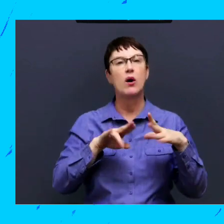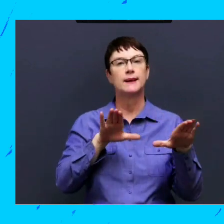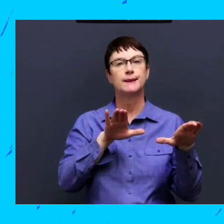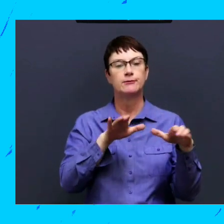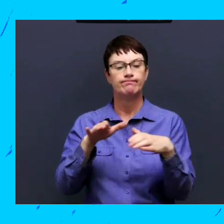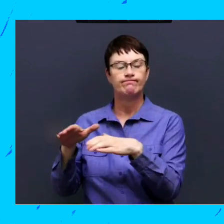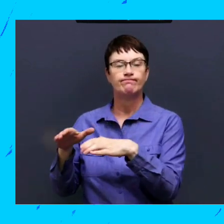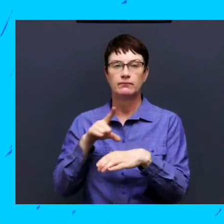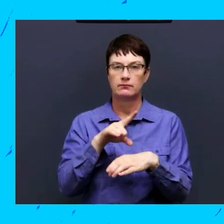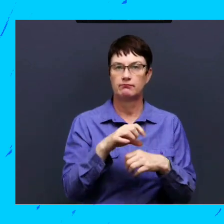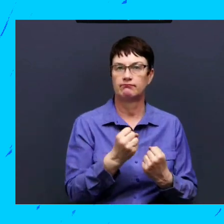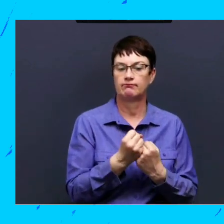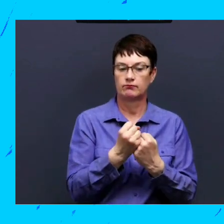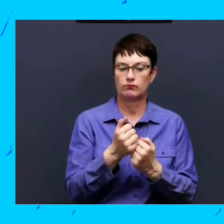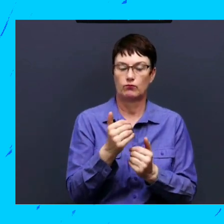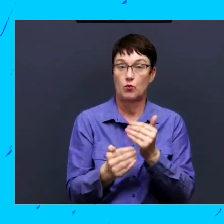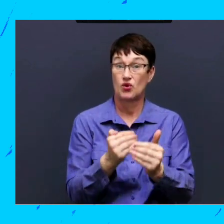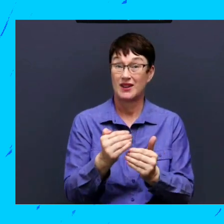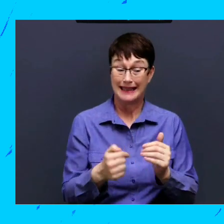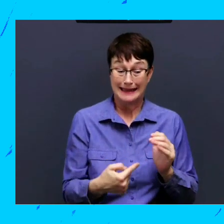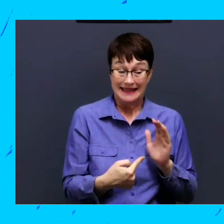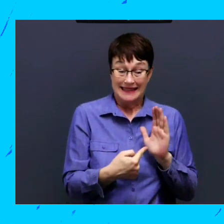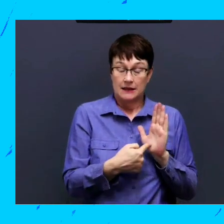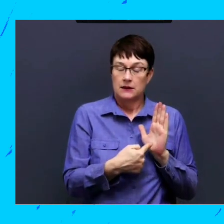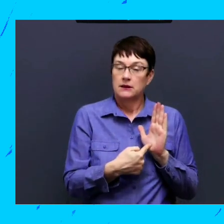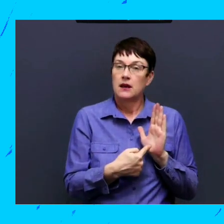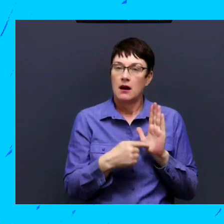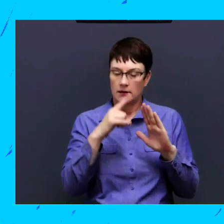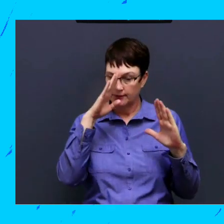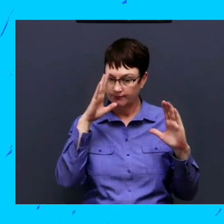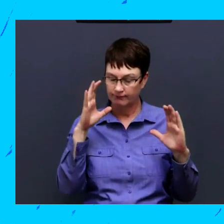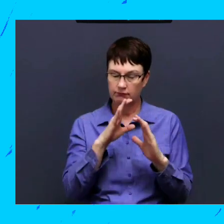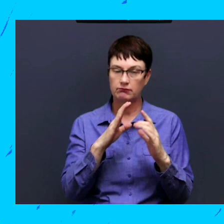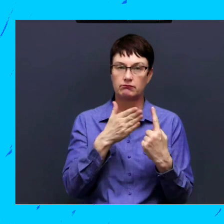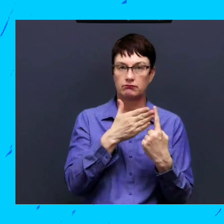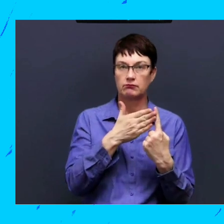Así que la directriz analiza cuáles son los problemas principales